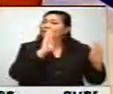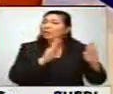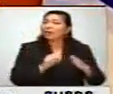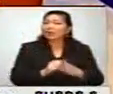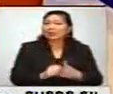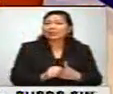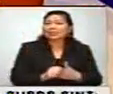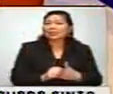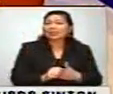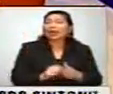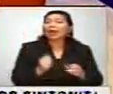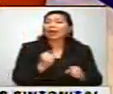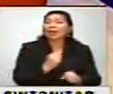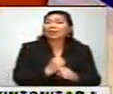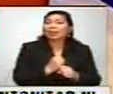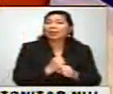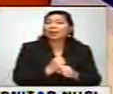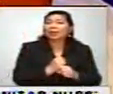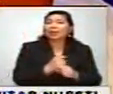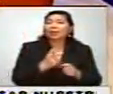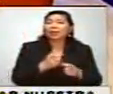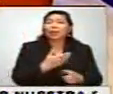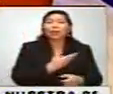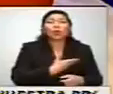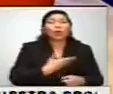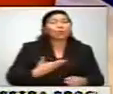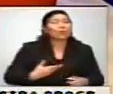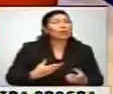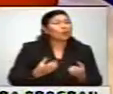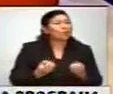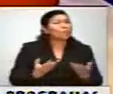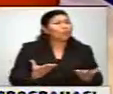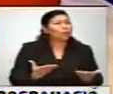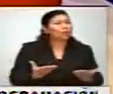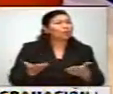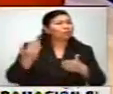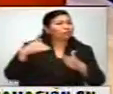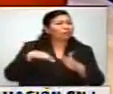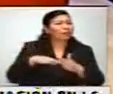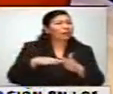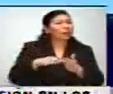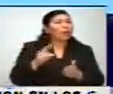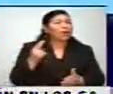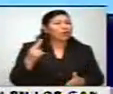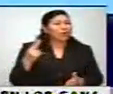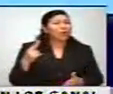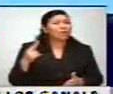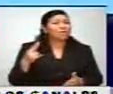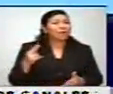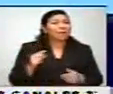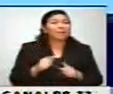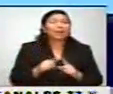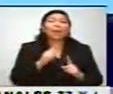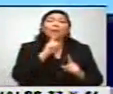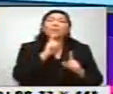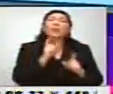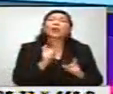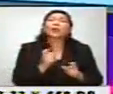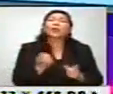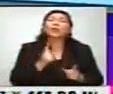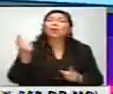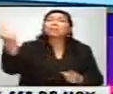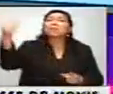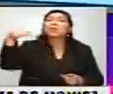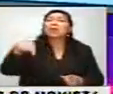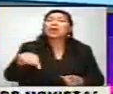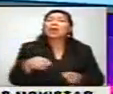es la labor que realizan los gobernadores regionales. Muchos están involucrados en actos de corrupción. Y la pregunta es, ¿por qué ellos no